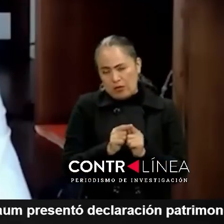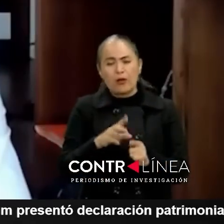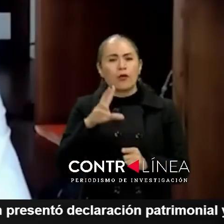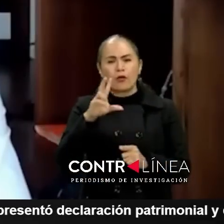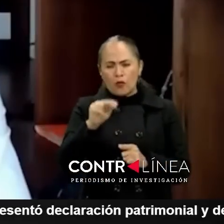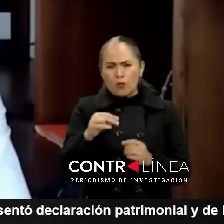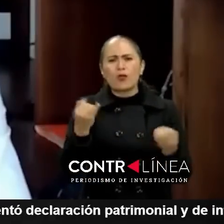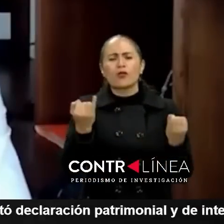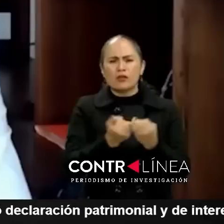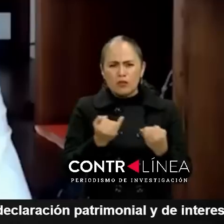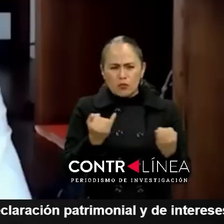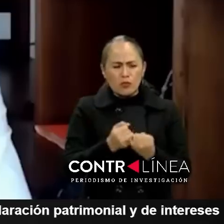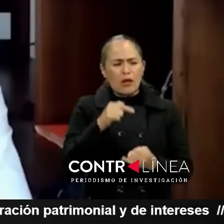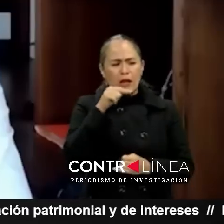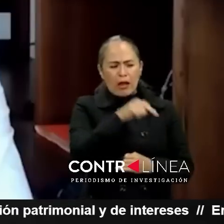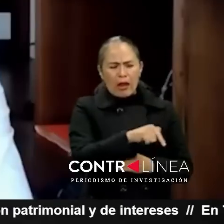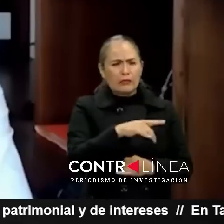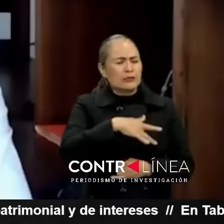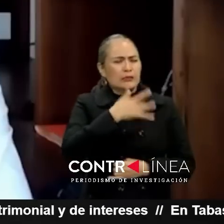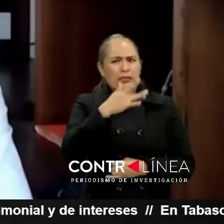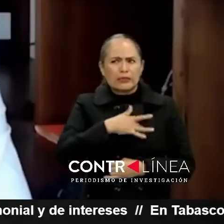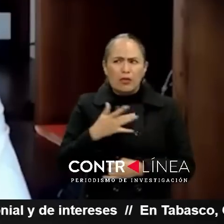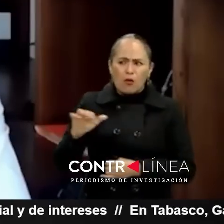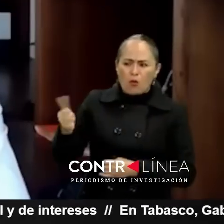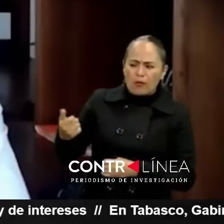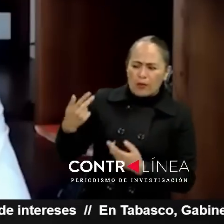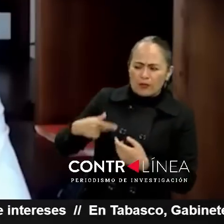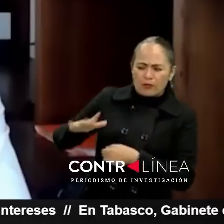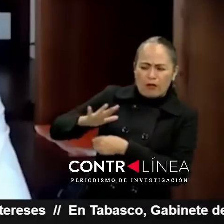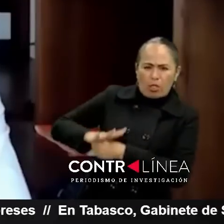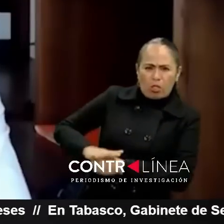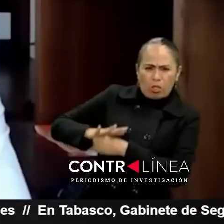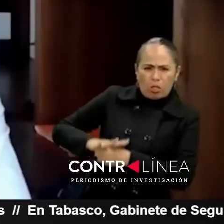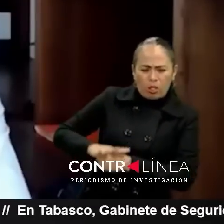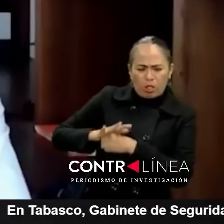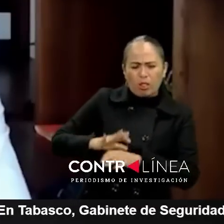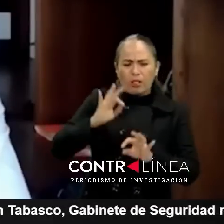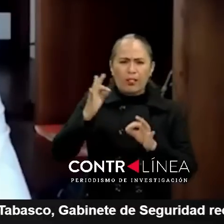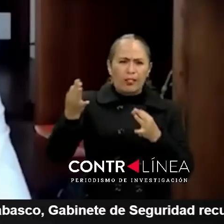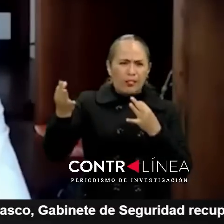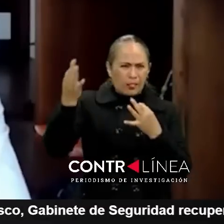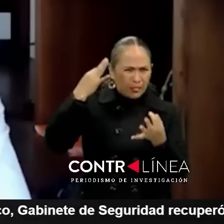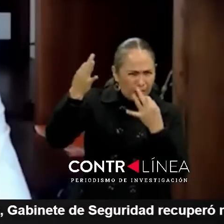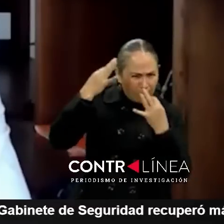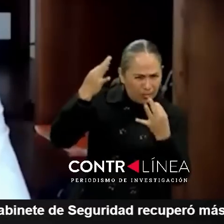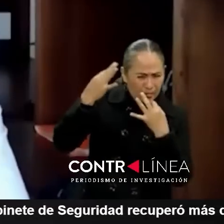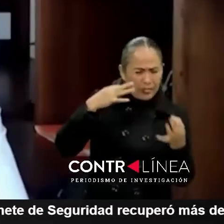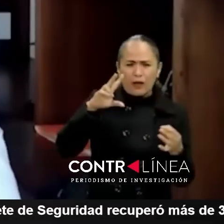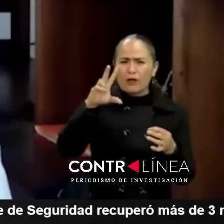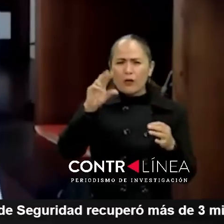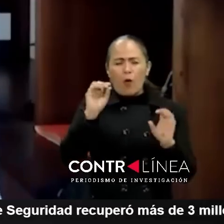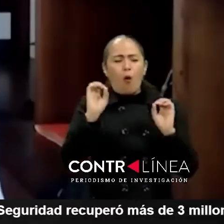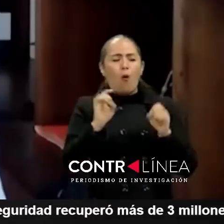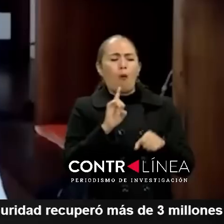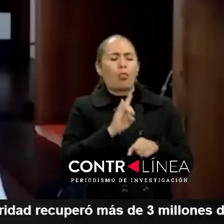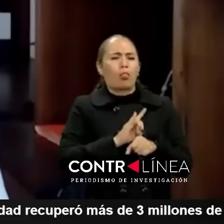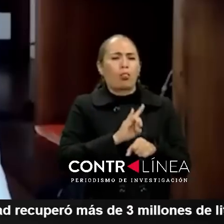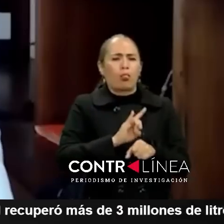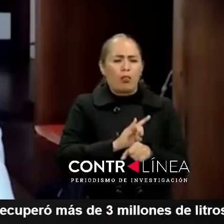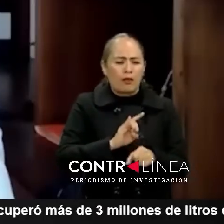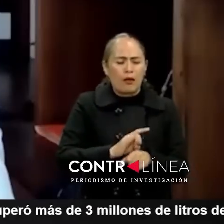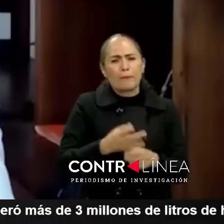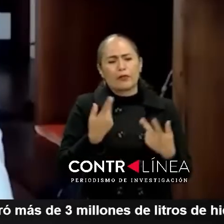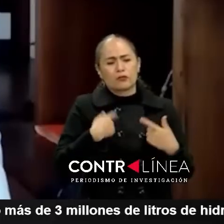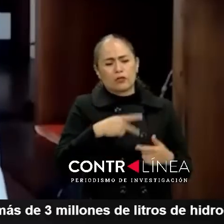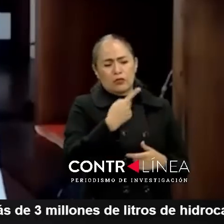ejercerse indiscutiblemente libre de presiones indebidas, manipulaciones o cualquier simulación que distorsione la voluntad